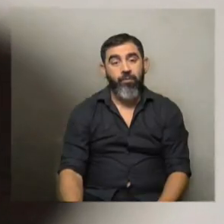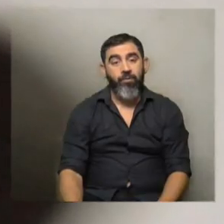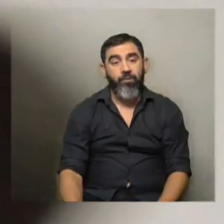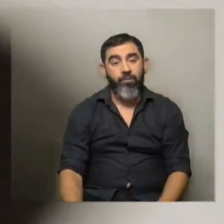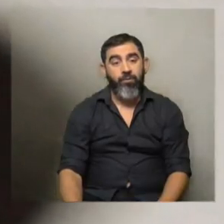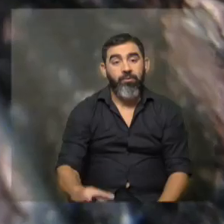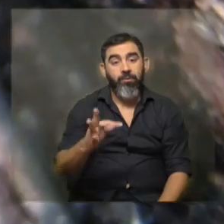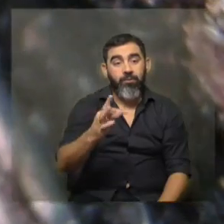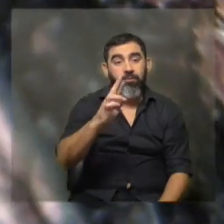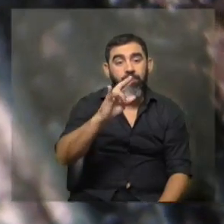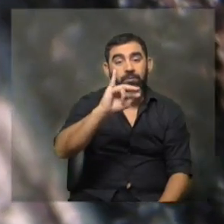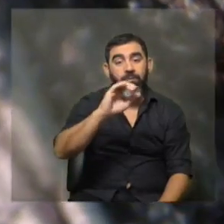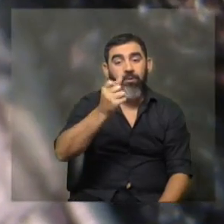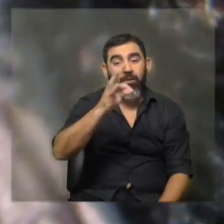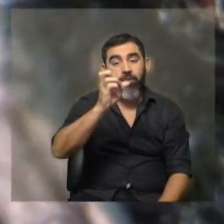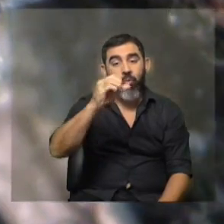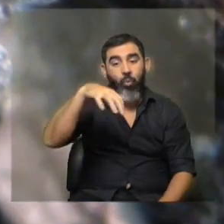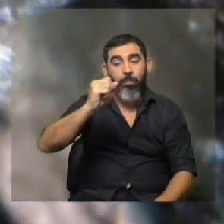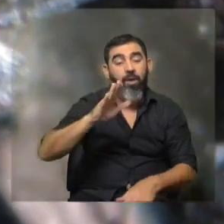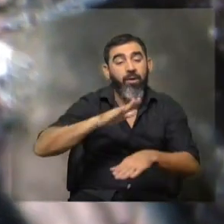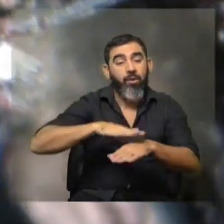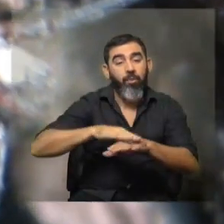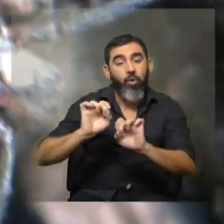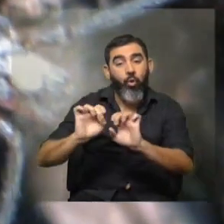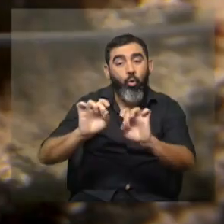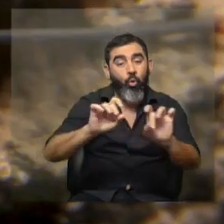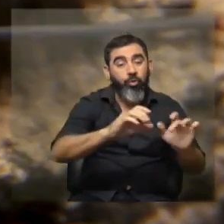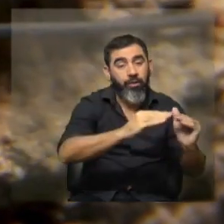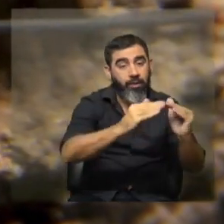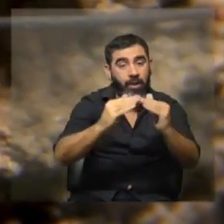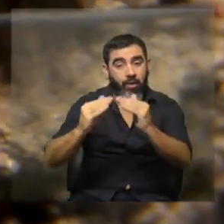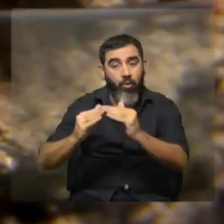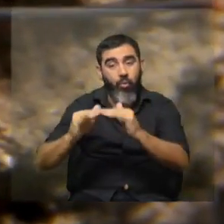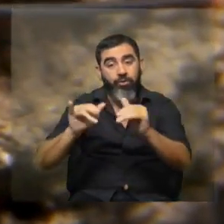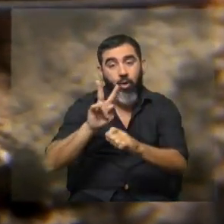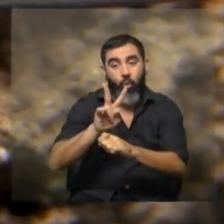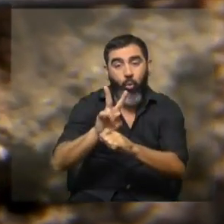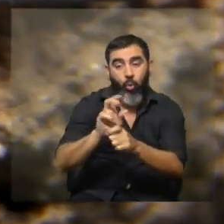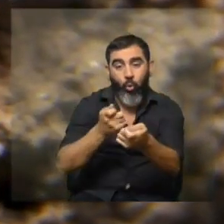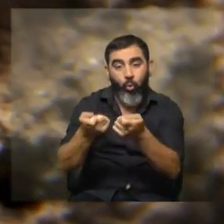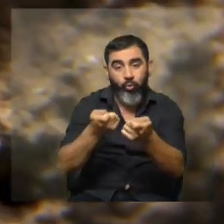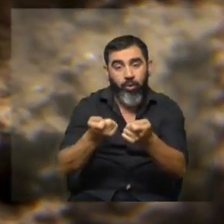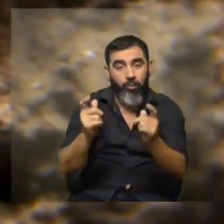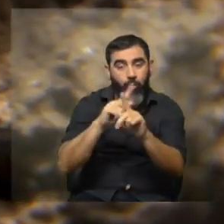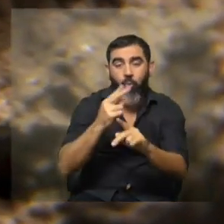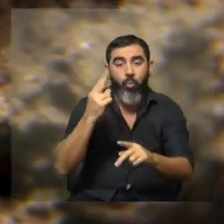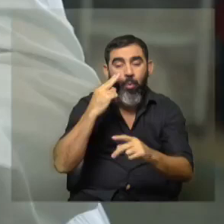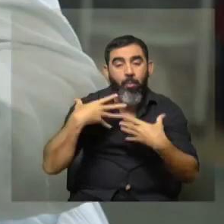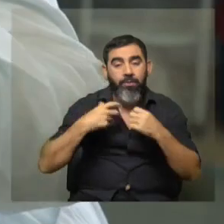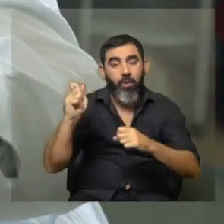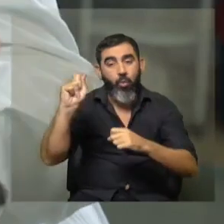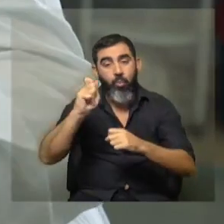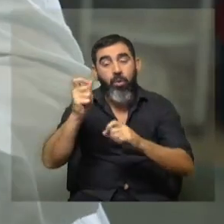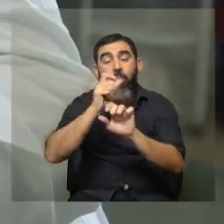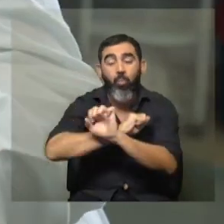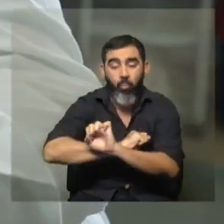Tratoma infestans, que es la vinchuca responsable de la transmisión a nivel de las viviendas y que ya está controlada, ya no es más un problema de salud pública, pero puede